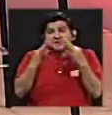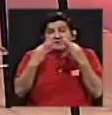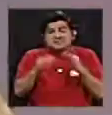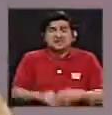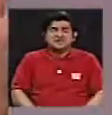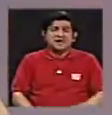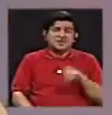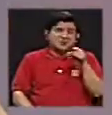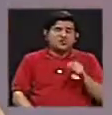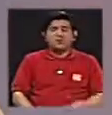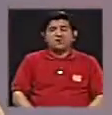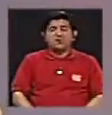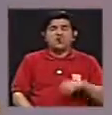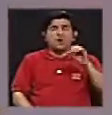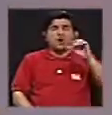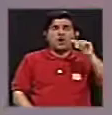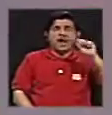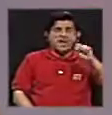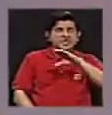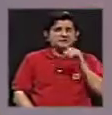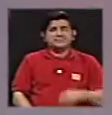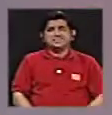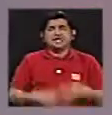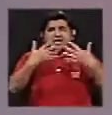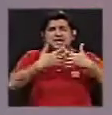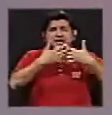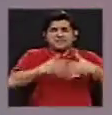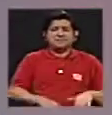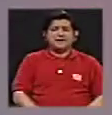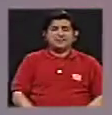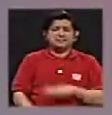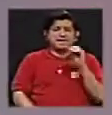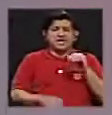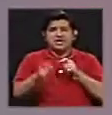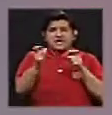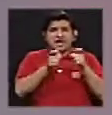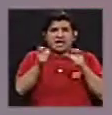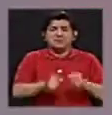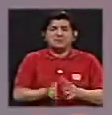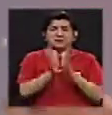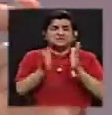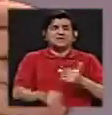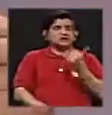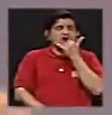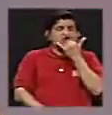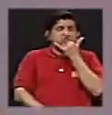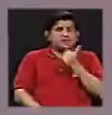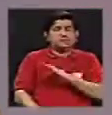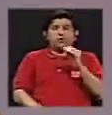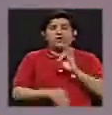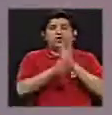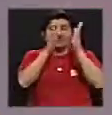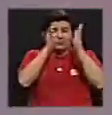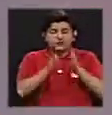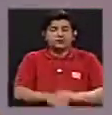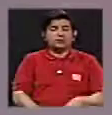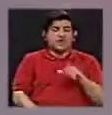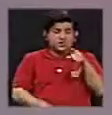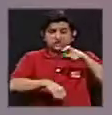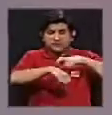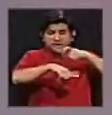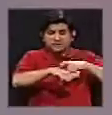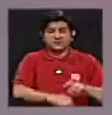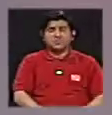esas autopistas y a OAS y a una administración pública que cometió las faltas y a los funcionarios que incurrieron